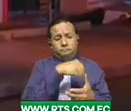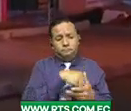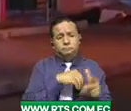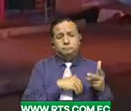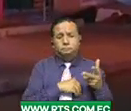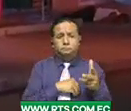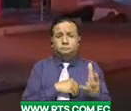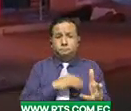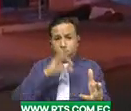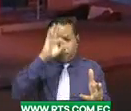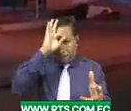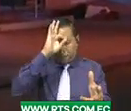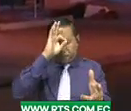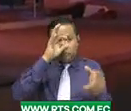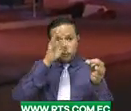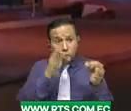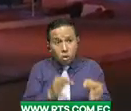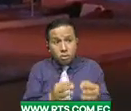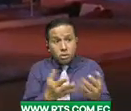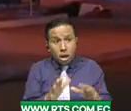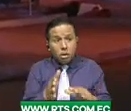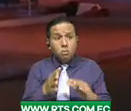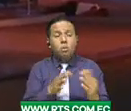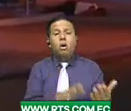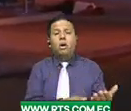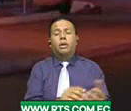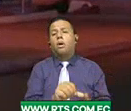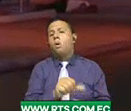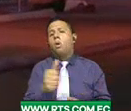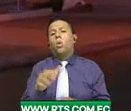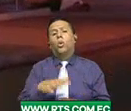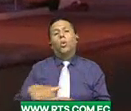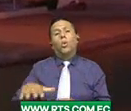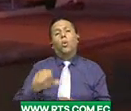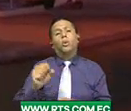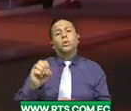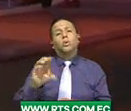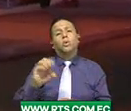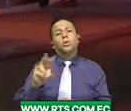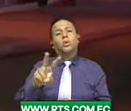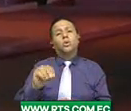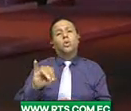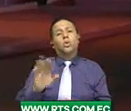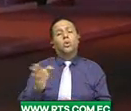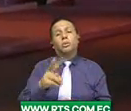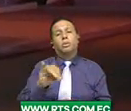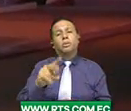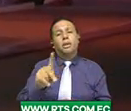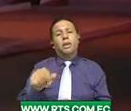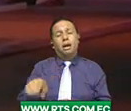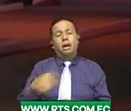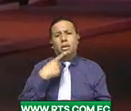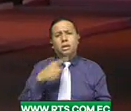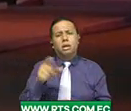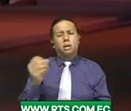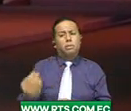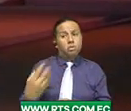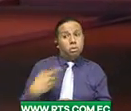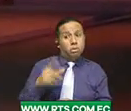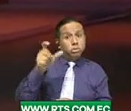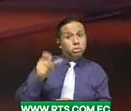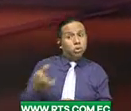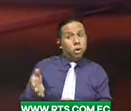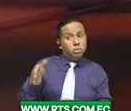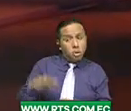una casa de salud en donde se ha confirmado que ha fallecido. Y por otra parte, en sociovivienda también hay otra alerta de que hay otra persona